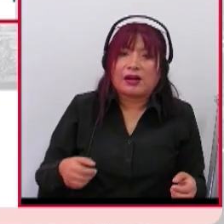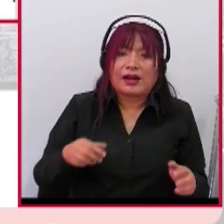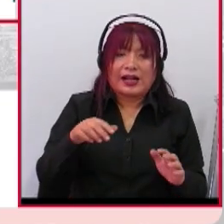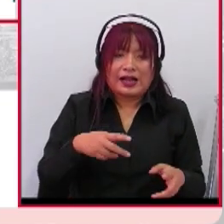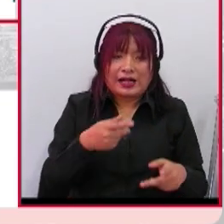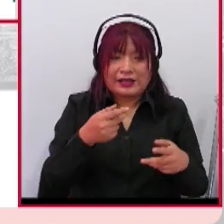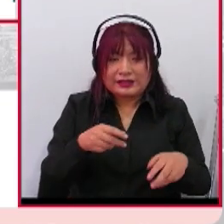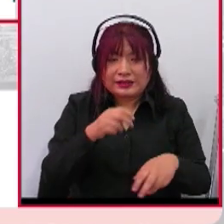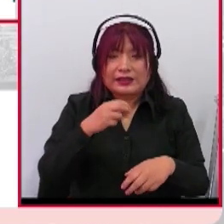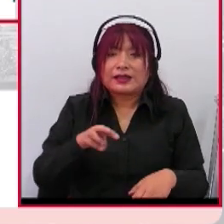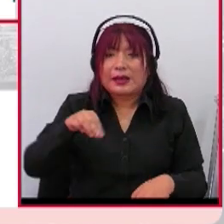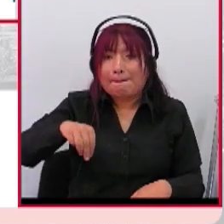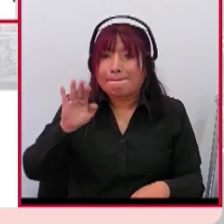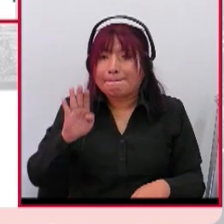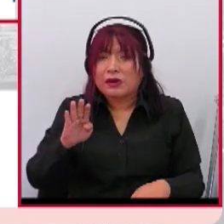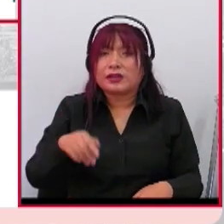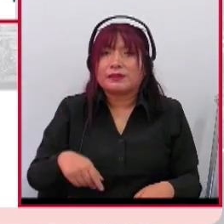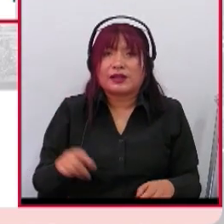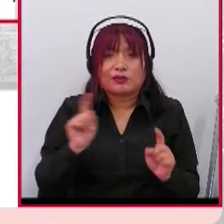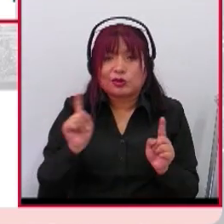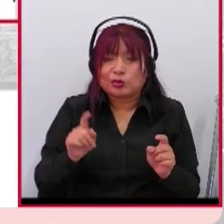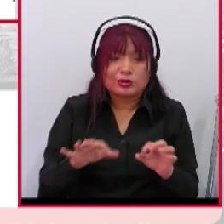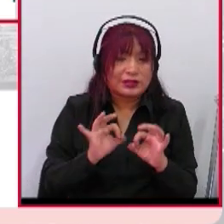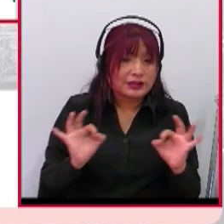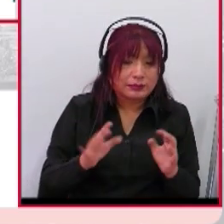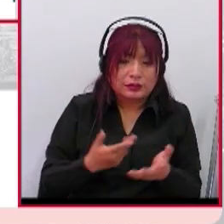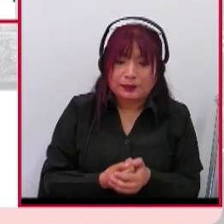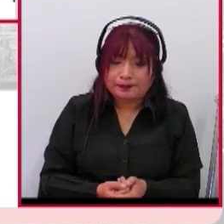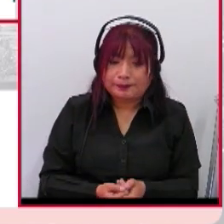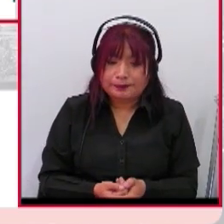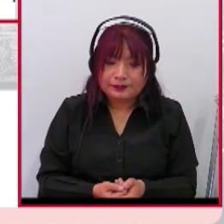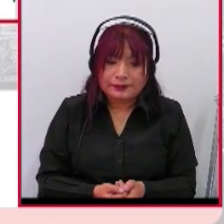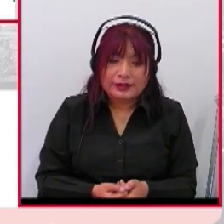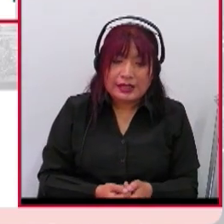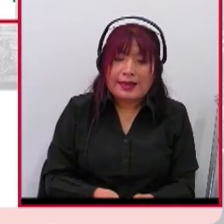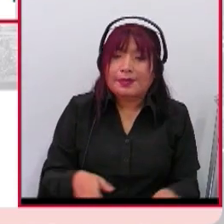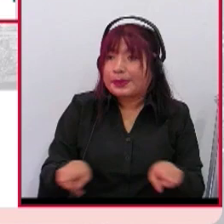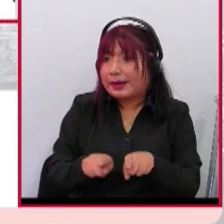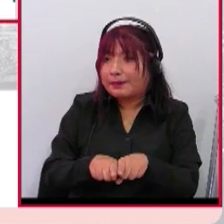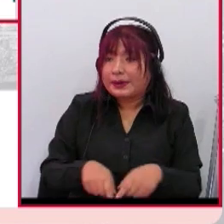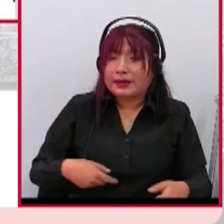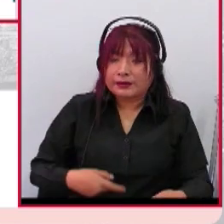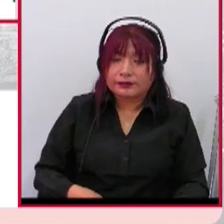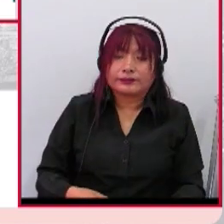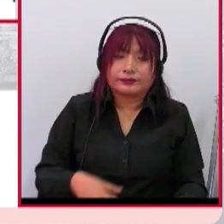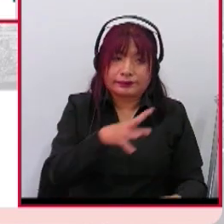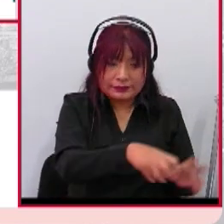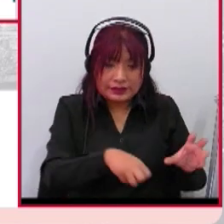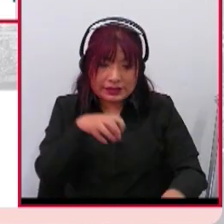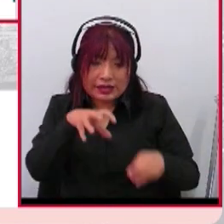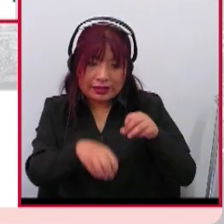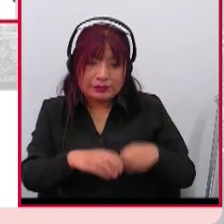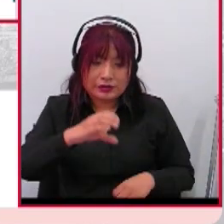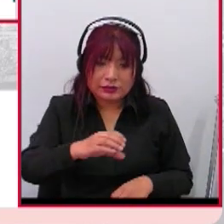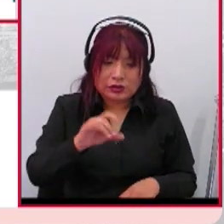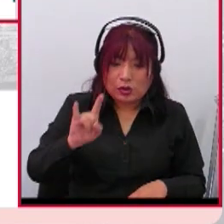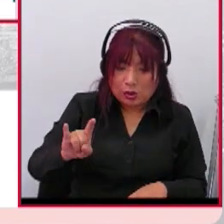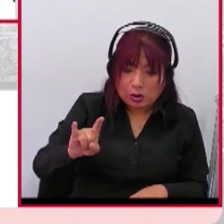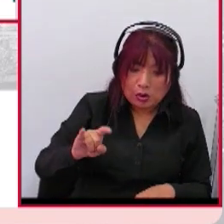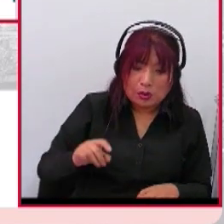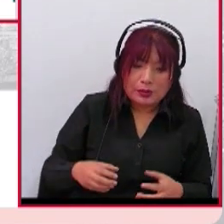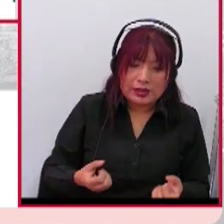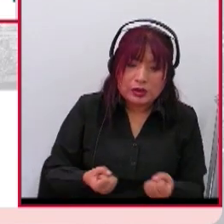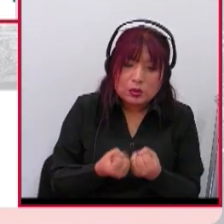En 2023 producimos 3.380 toneladas de cobre fino, del 2024 5.600.